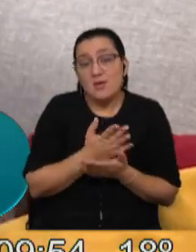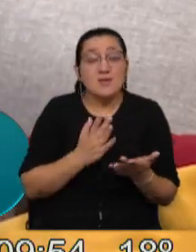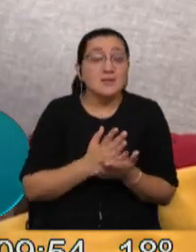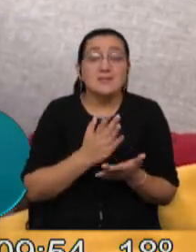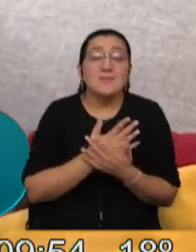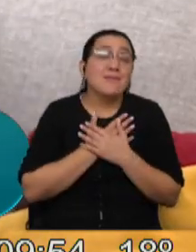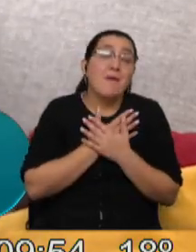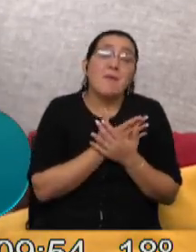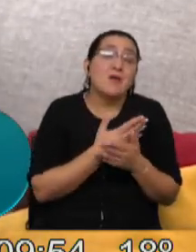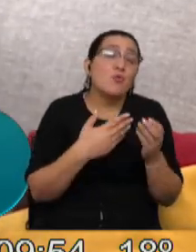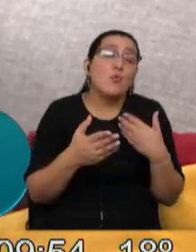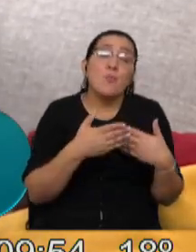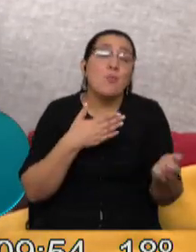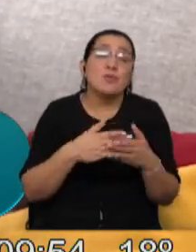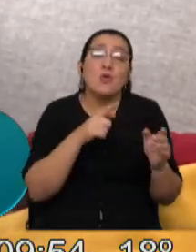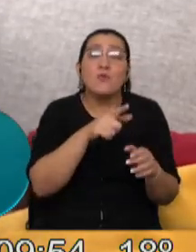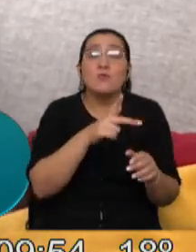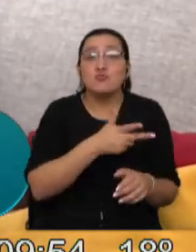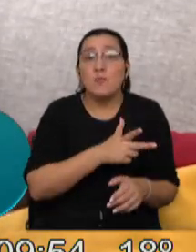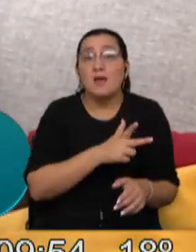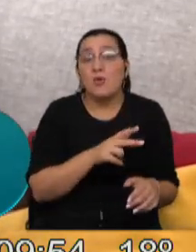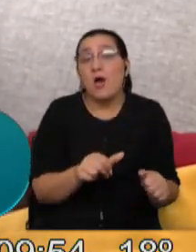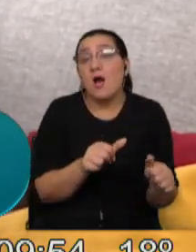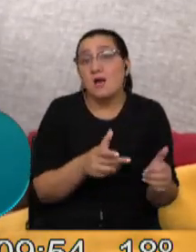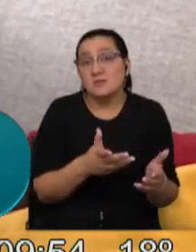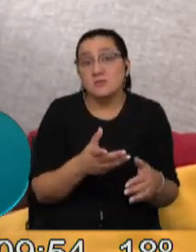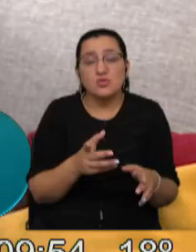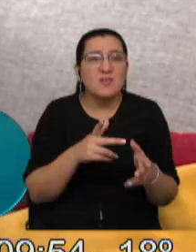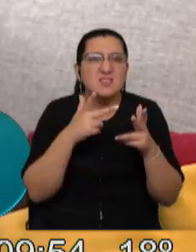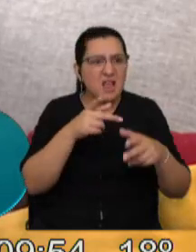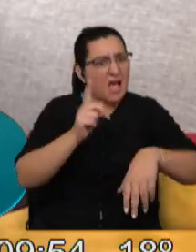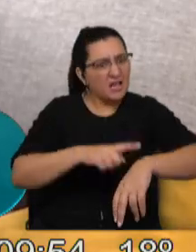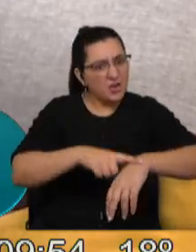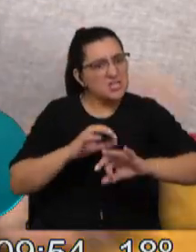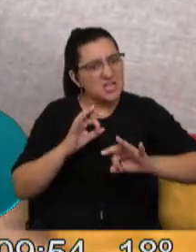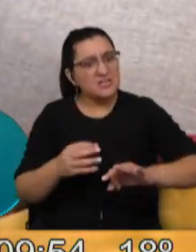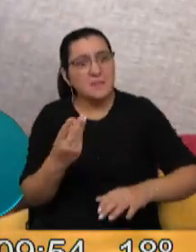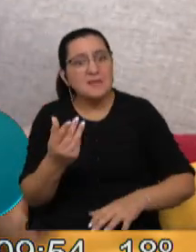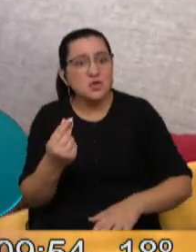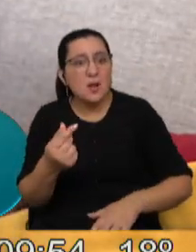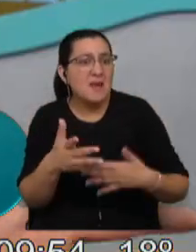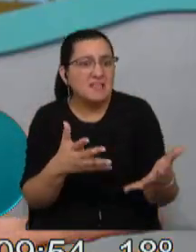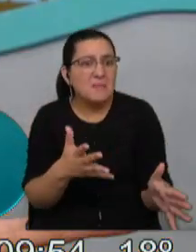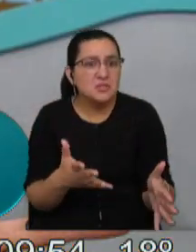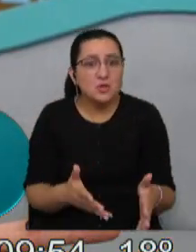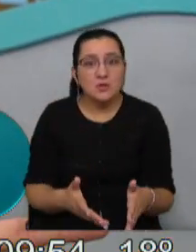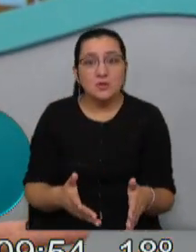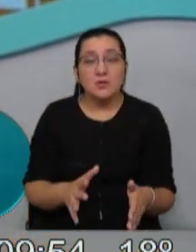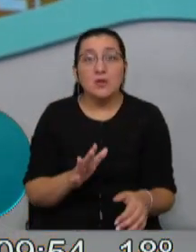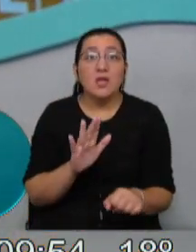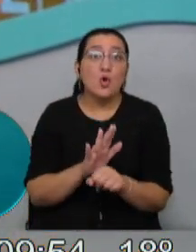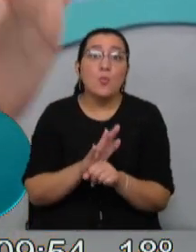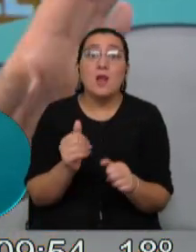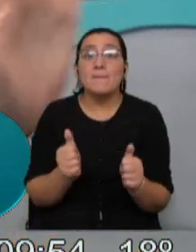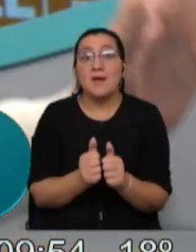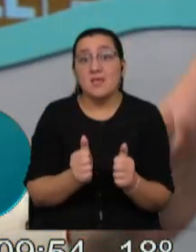encuentro en otro lado, que no me juzga, no me mira, no me dice, por mí a la hora que llegaste, la quisiste con la guita. O sea que es la pareja ideal. Bueno,